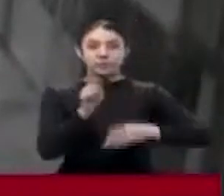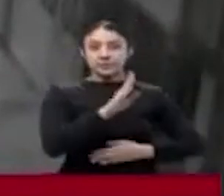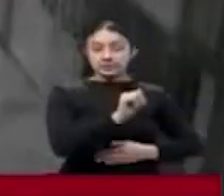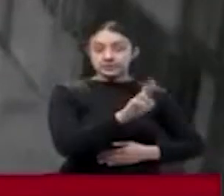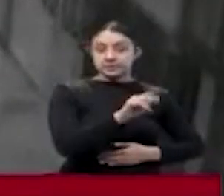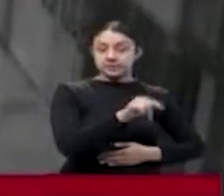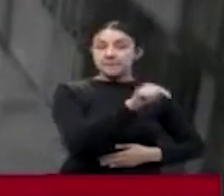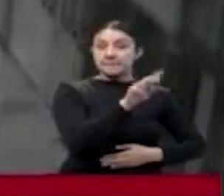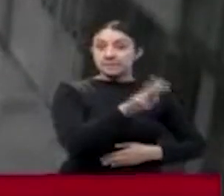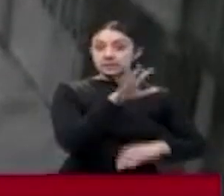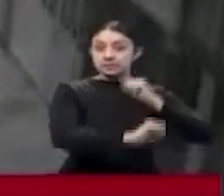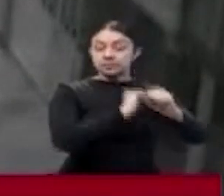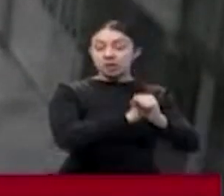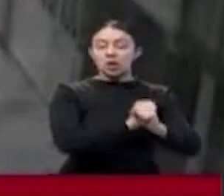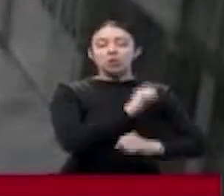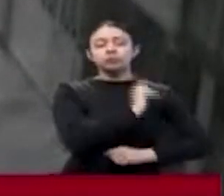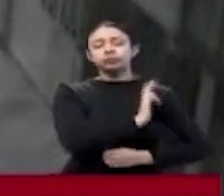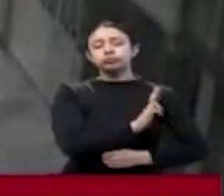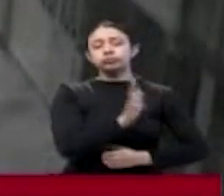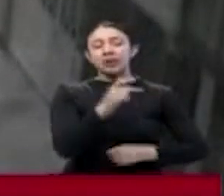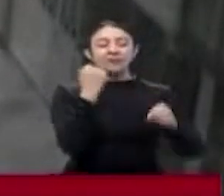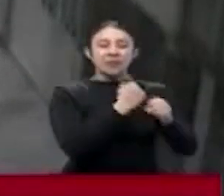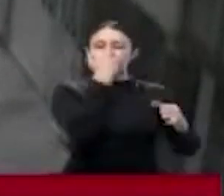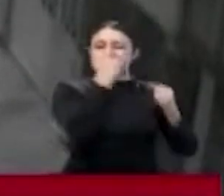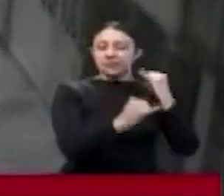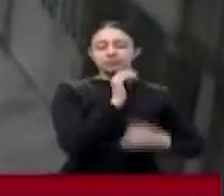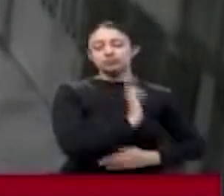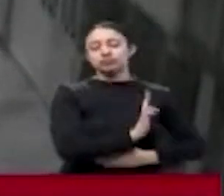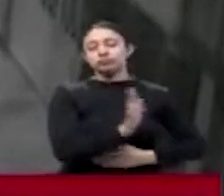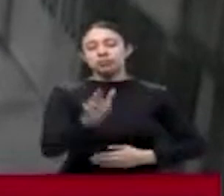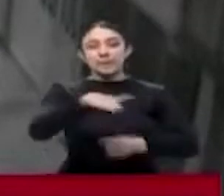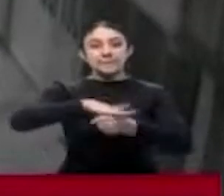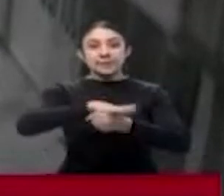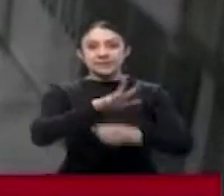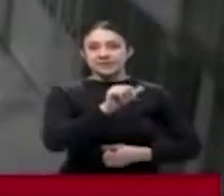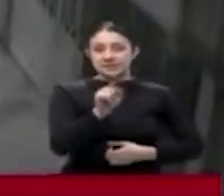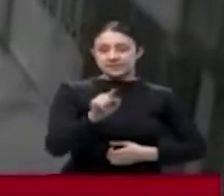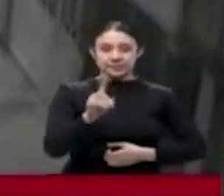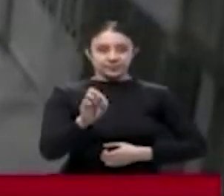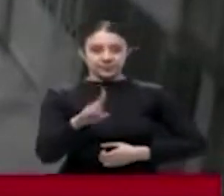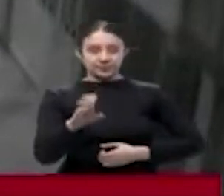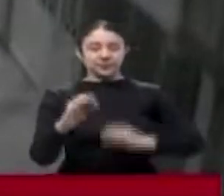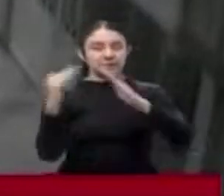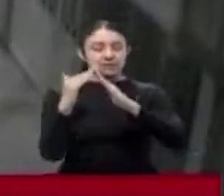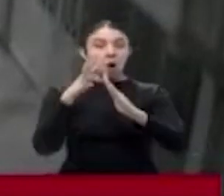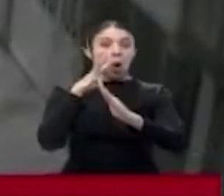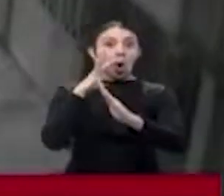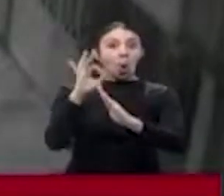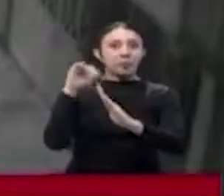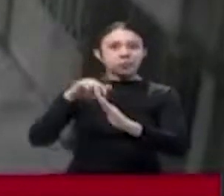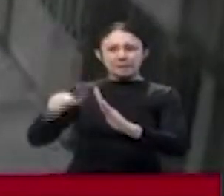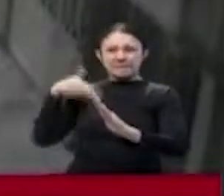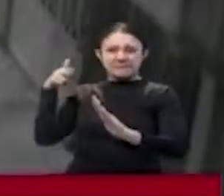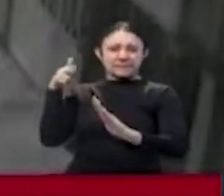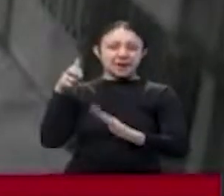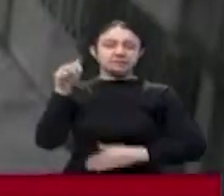de 25 años, llegaba de trabajar a su vivienda ubicada en el barrio Villas del Dorado, en la localidad de Engativá, cuando un delincuente arremete contra él con un arma